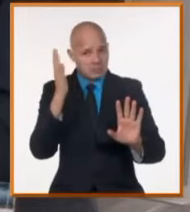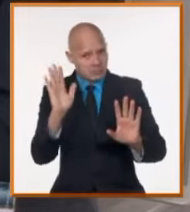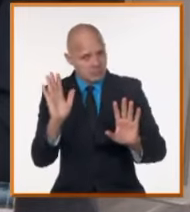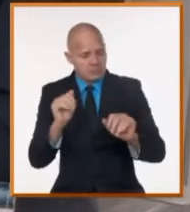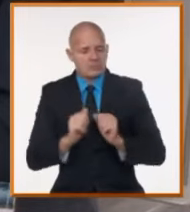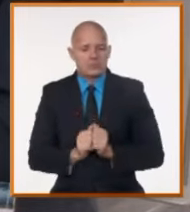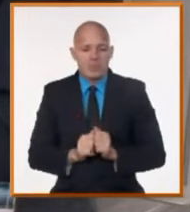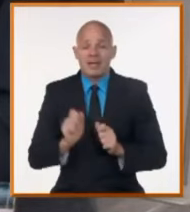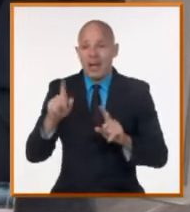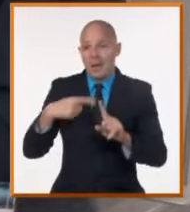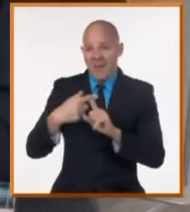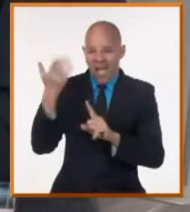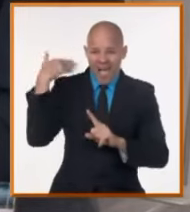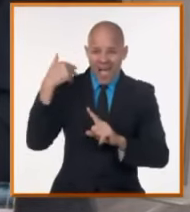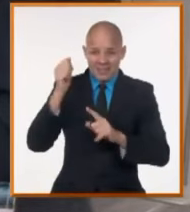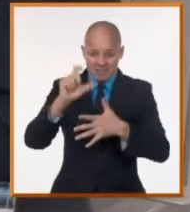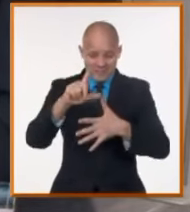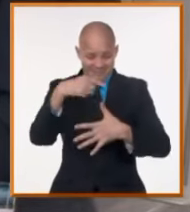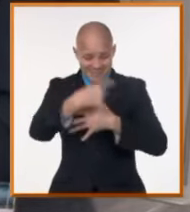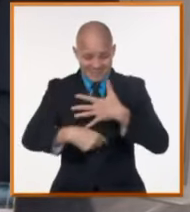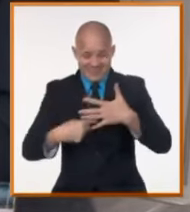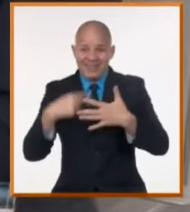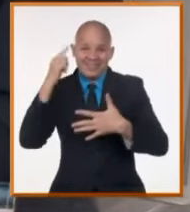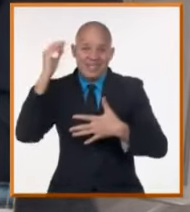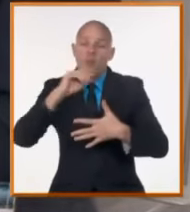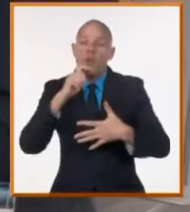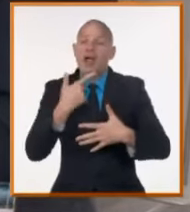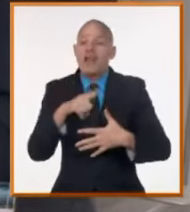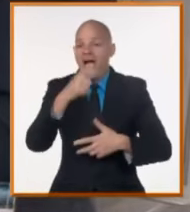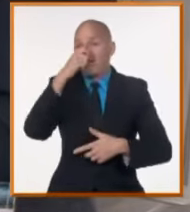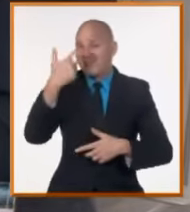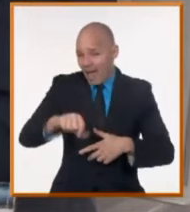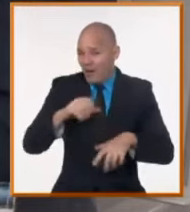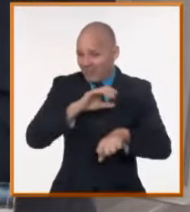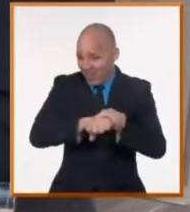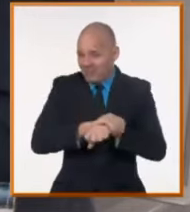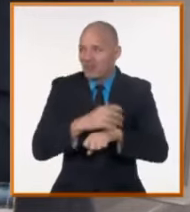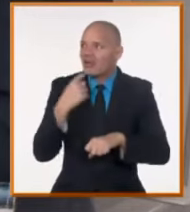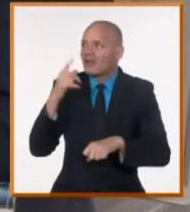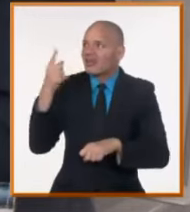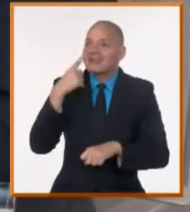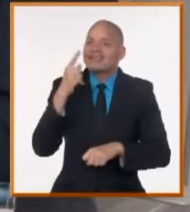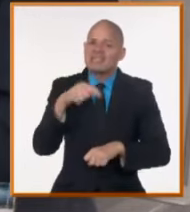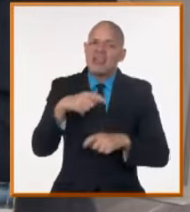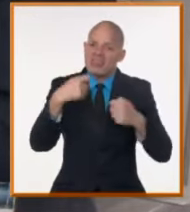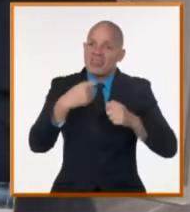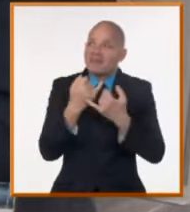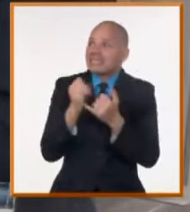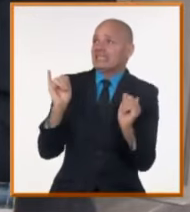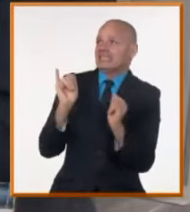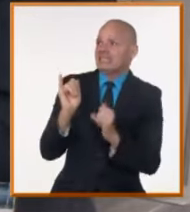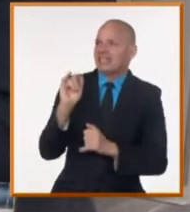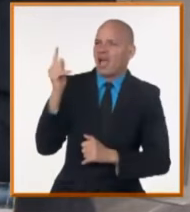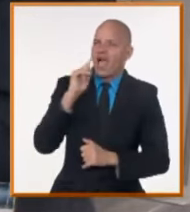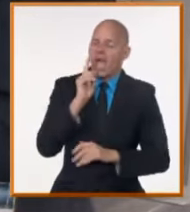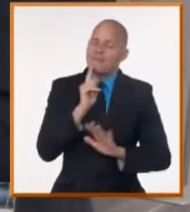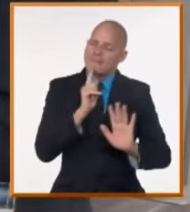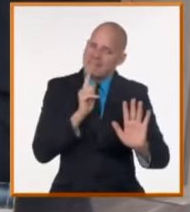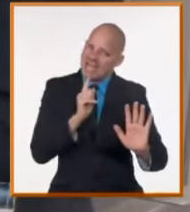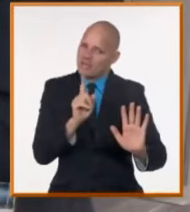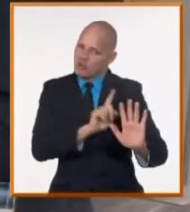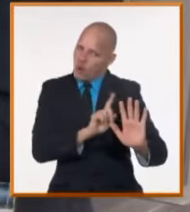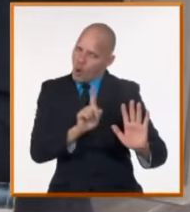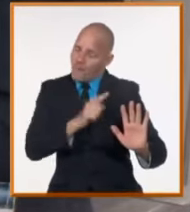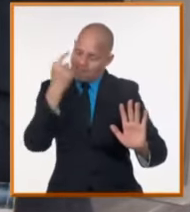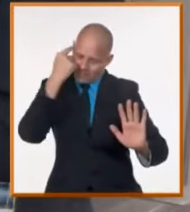territorios liberados. Con la idea, en ese año, por eso Bolívar fue un adelantado en muchos sentidos, de